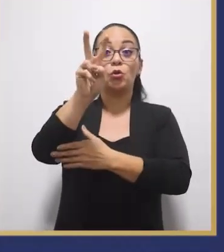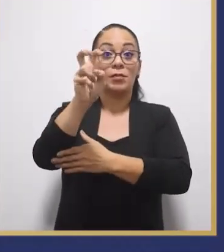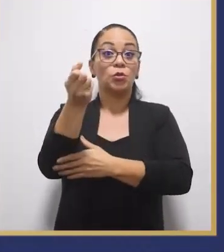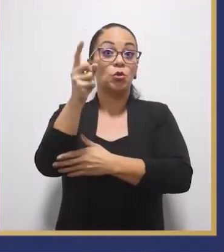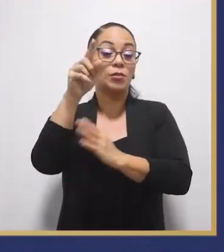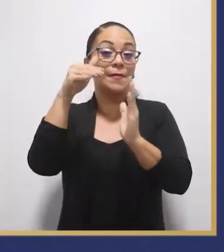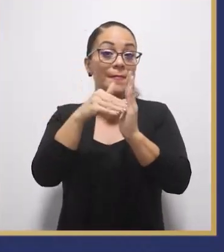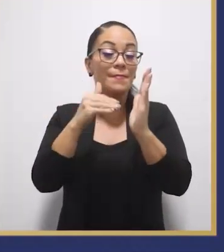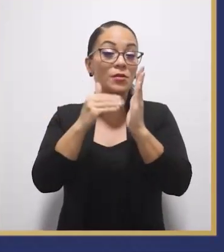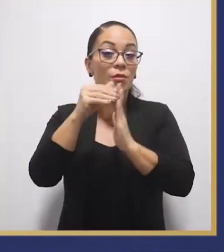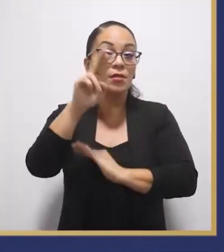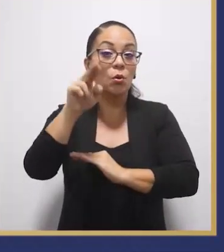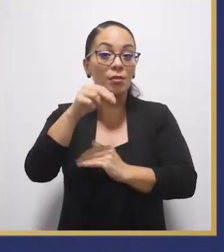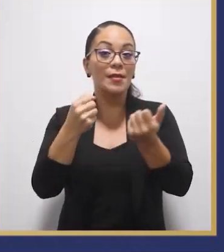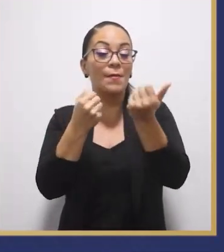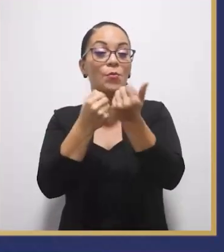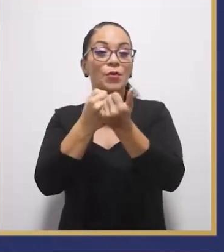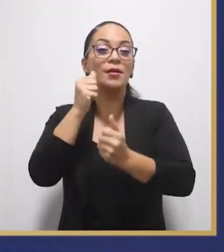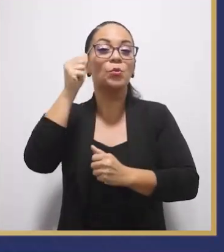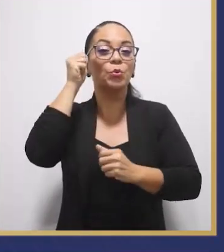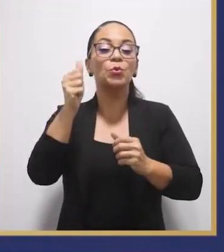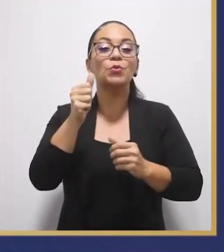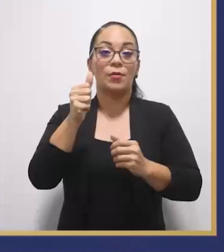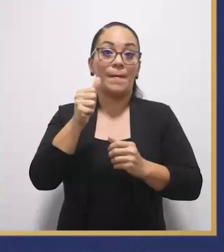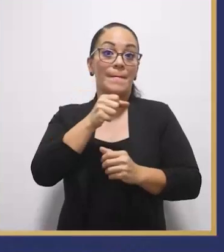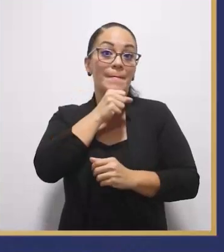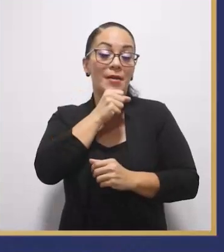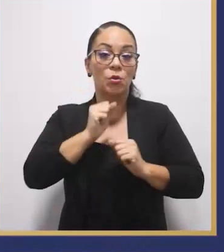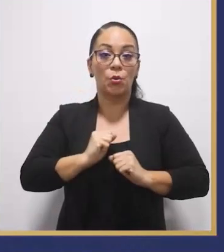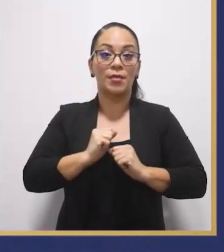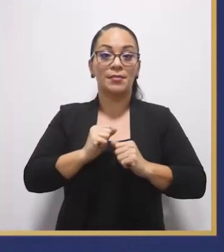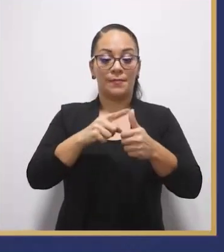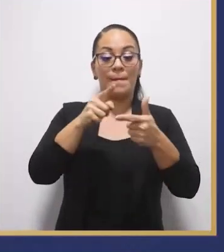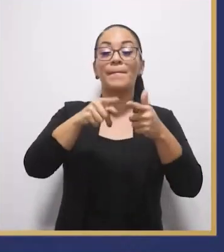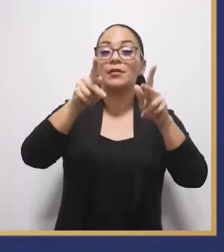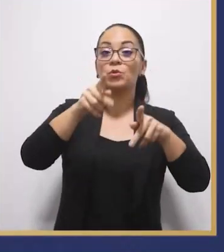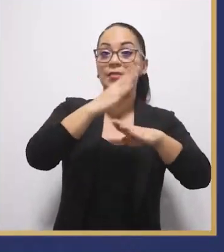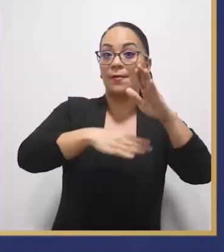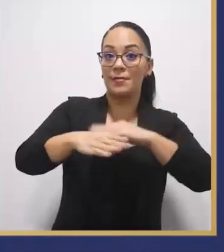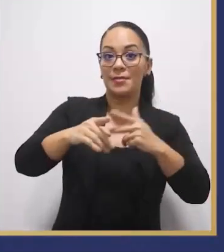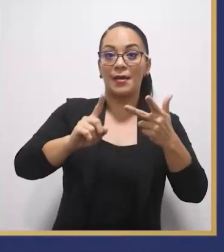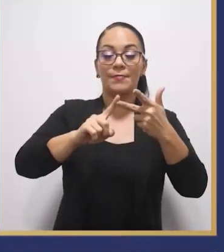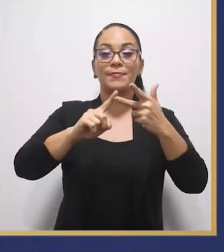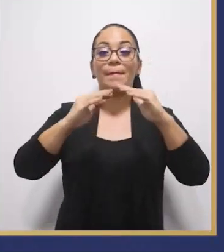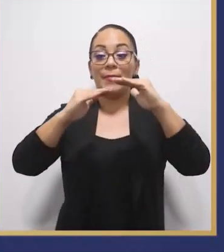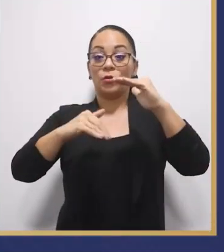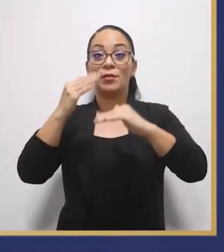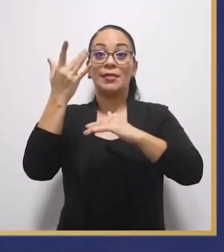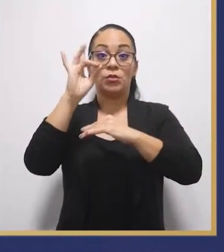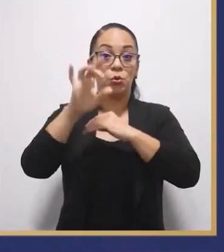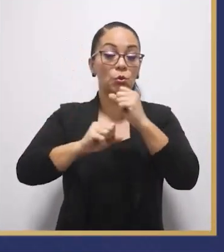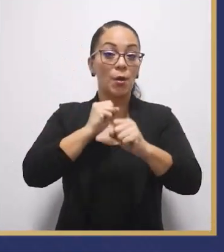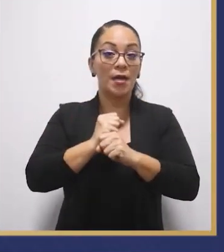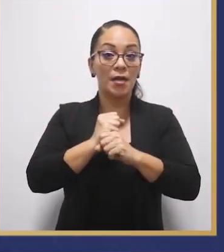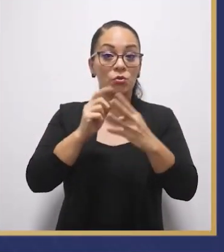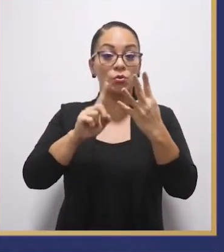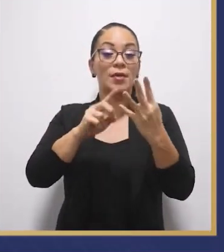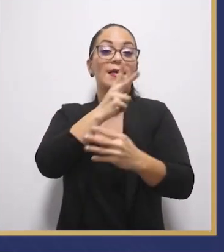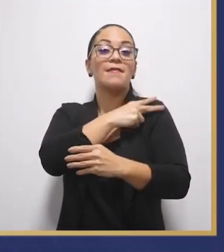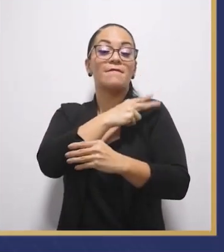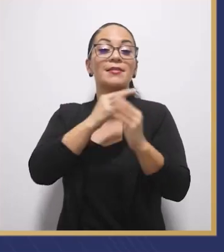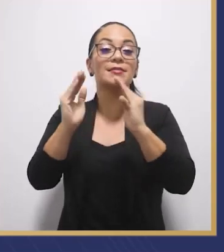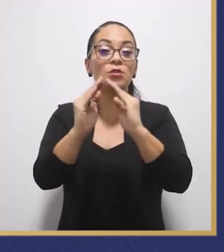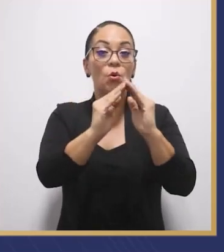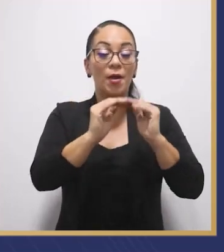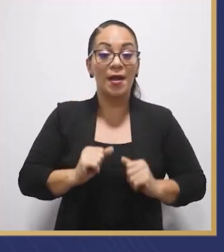mil millones de colones para apoyar a adultos mayores, a personas con discapacidad, a menores de edad y a jefas de